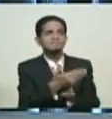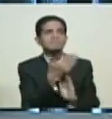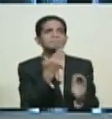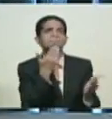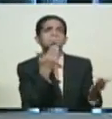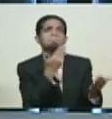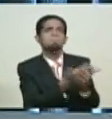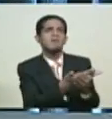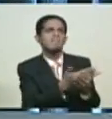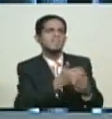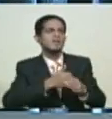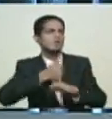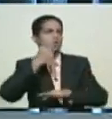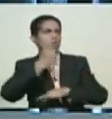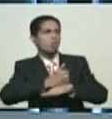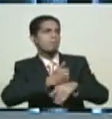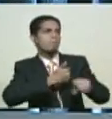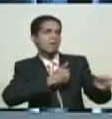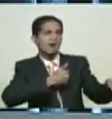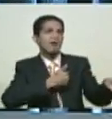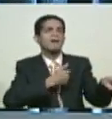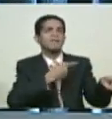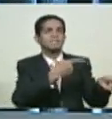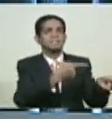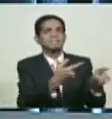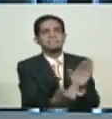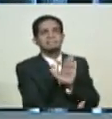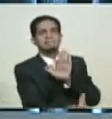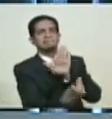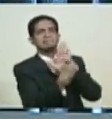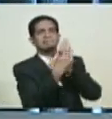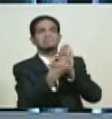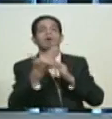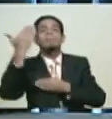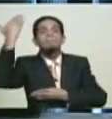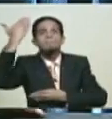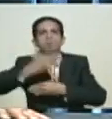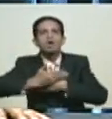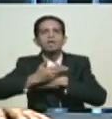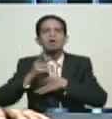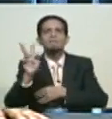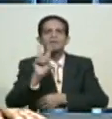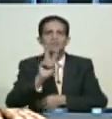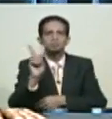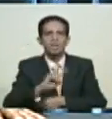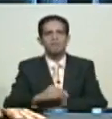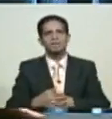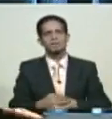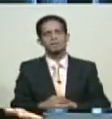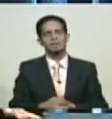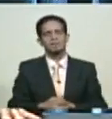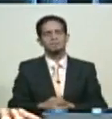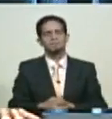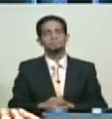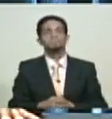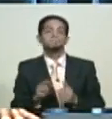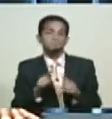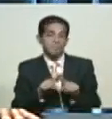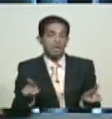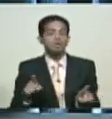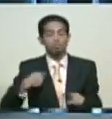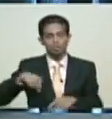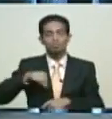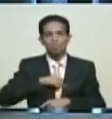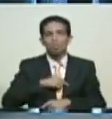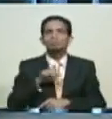gracias a ellos hay que aplaudirlos todos los días se merecen mil aplausos por el daño que hacen a pero lo vamos a